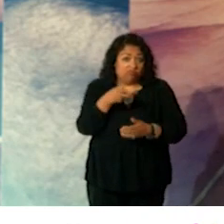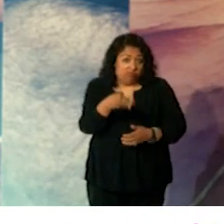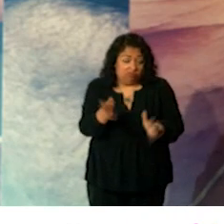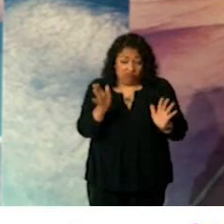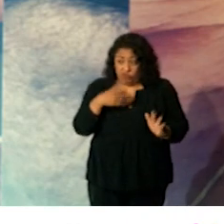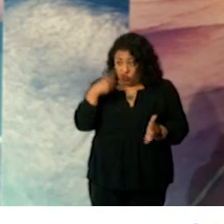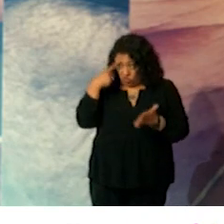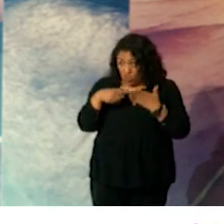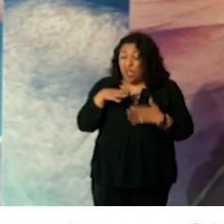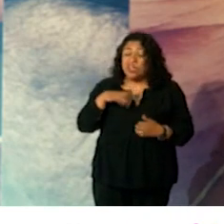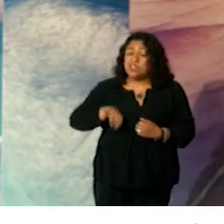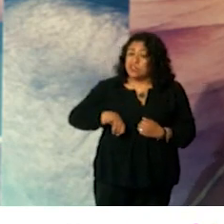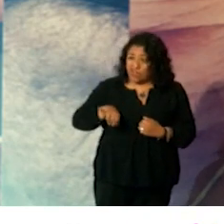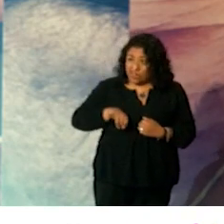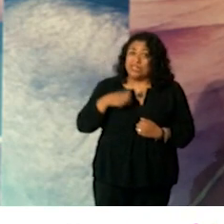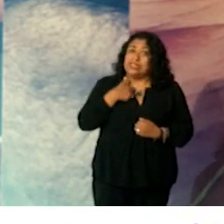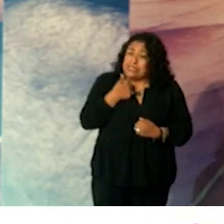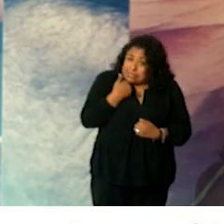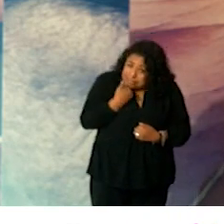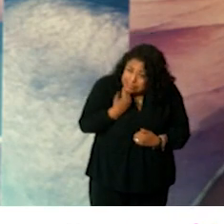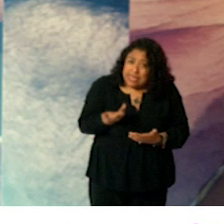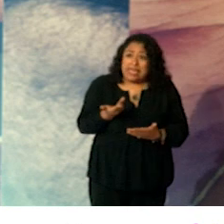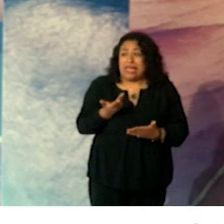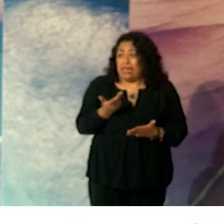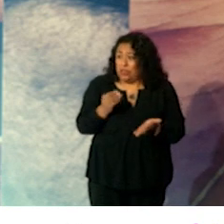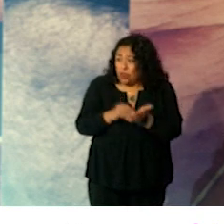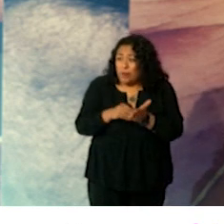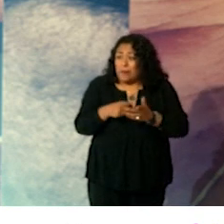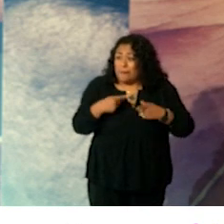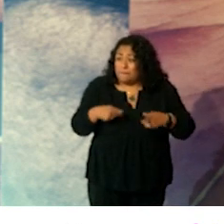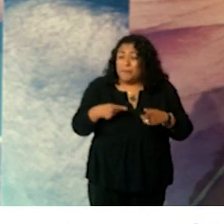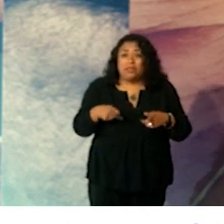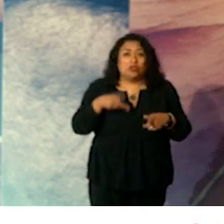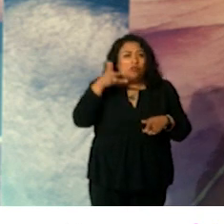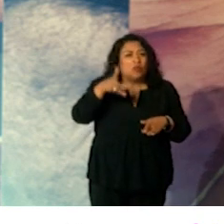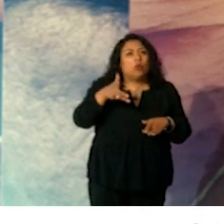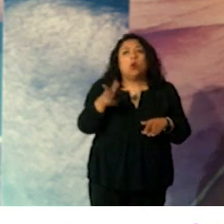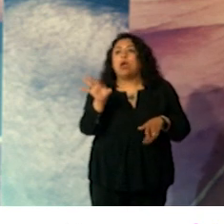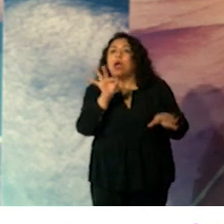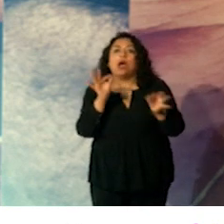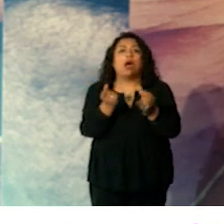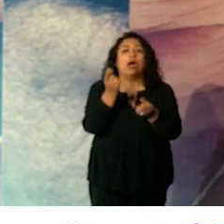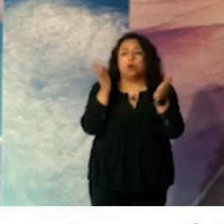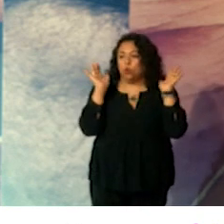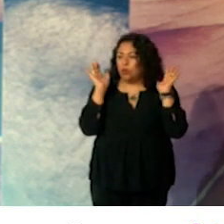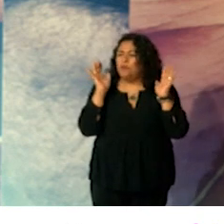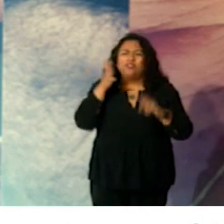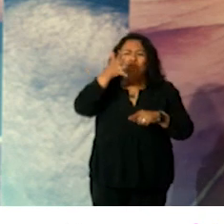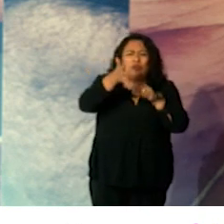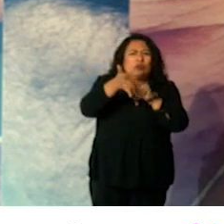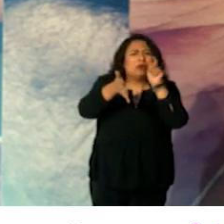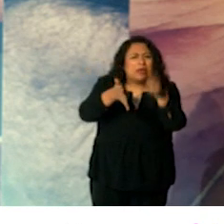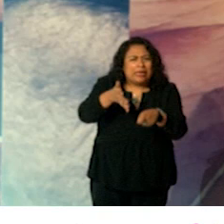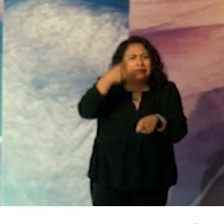que hay un interés muy fuerte en alejar las personas del futuro, ¿no? Porque al final, ¿qué es el futuro y para